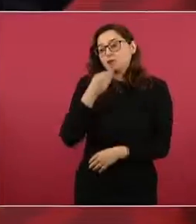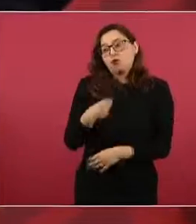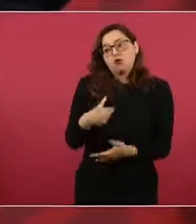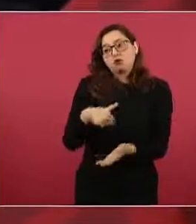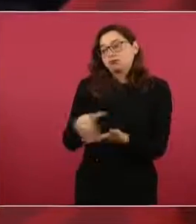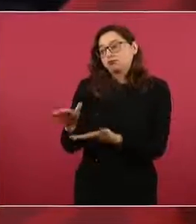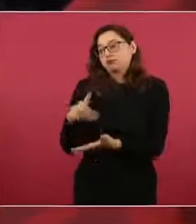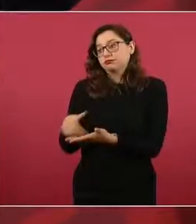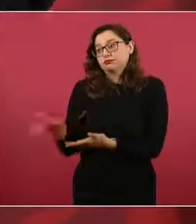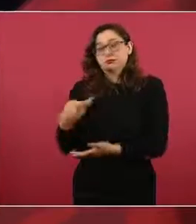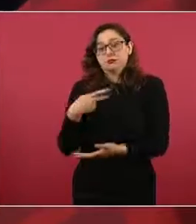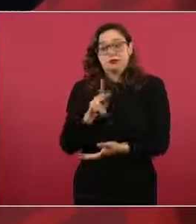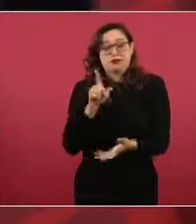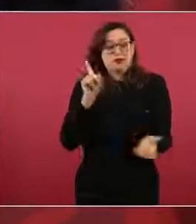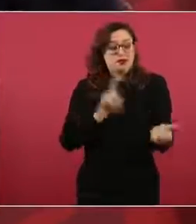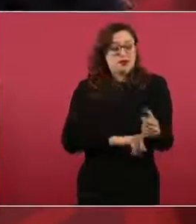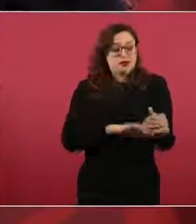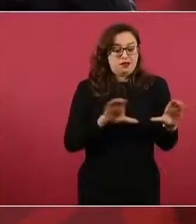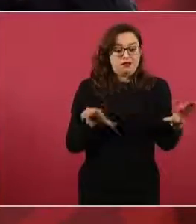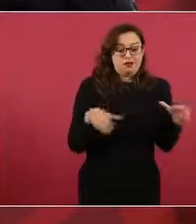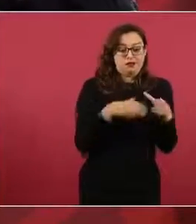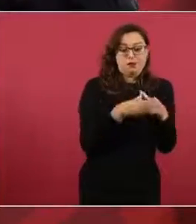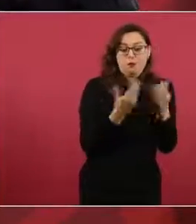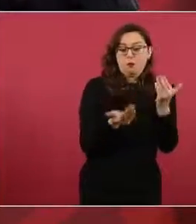creciendo y eran menos